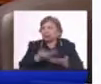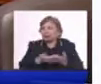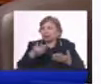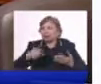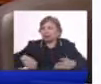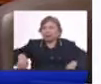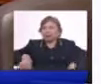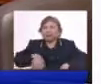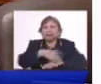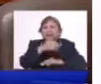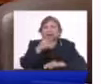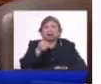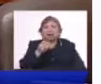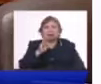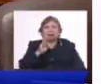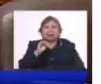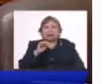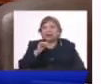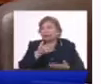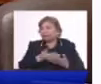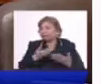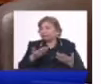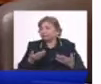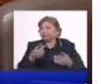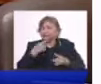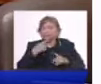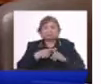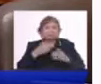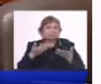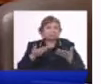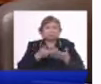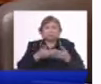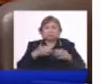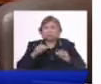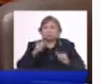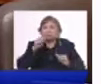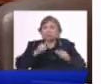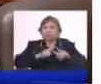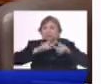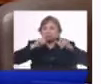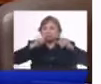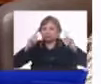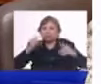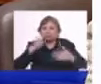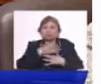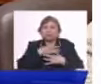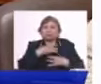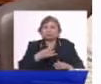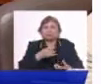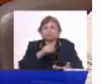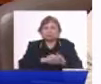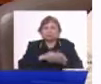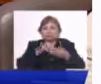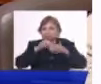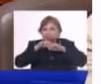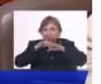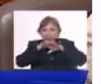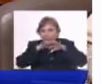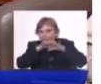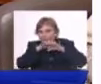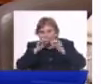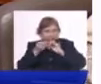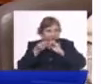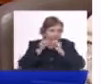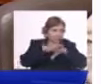aquí en la avenida Abancay. Votar a favor sería a favor de esos grandes intereses que aquí se tejen y